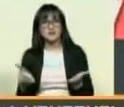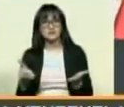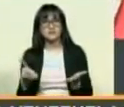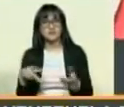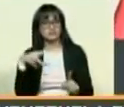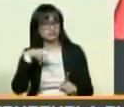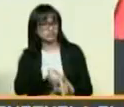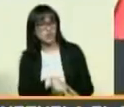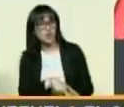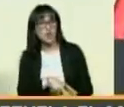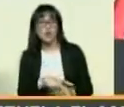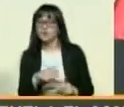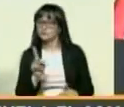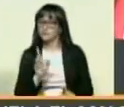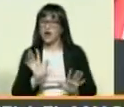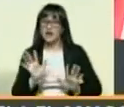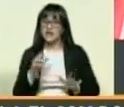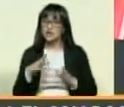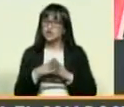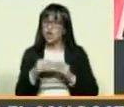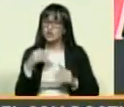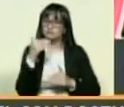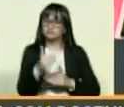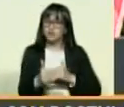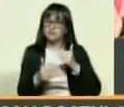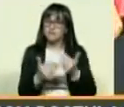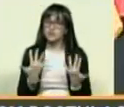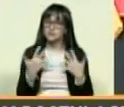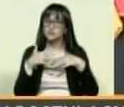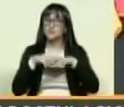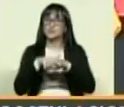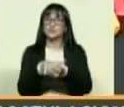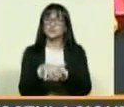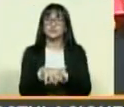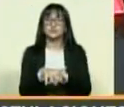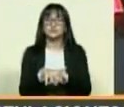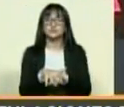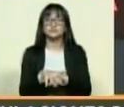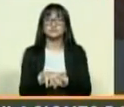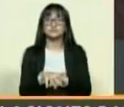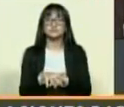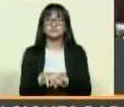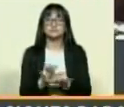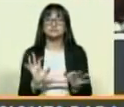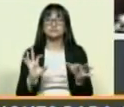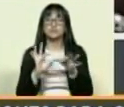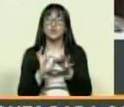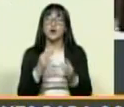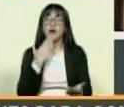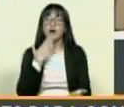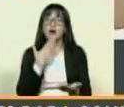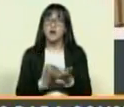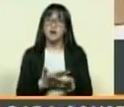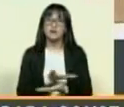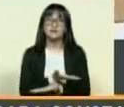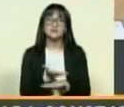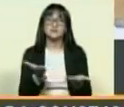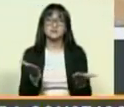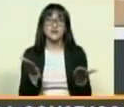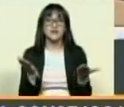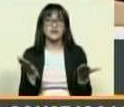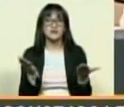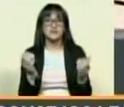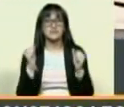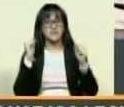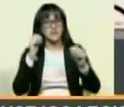Aquí fuimos rigurosos con los procedimientos, pero para incluir y para llegar al consenso. De manera que muchas gracias, que viva el Caribe,